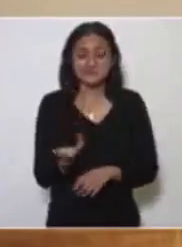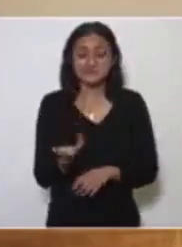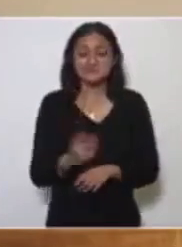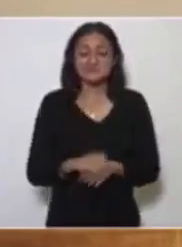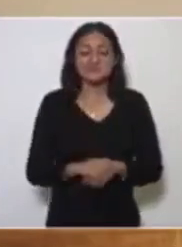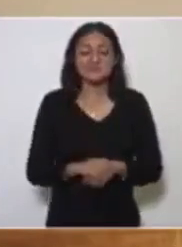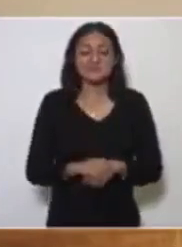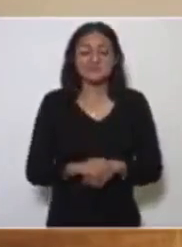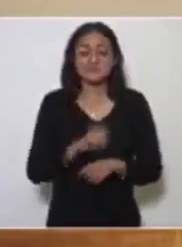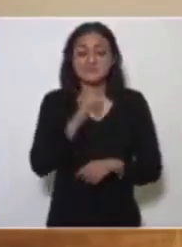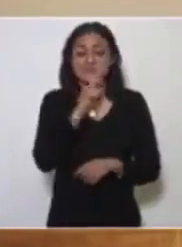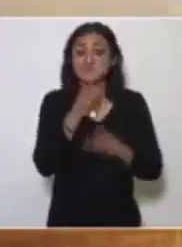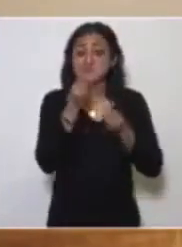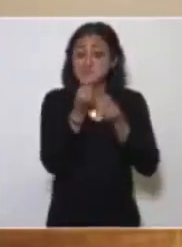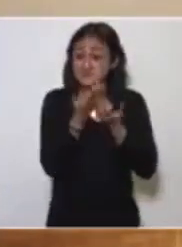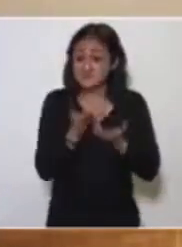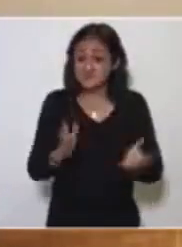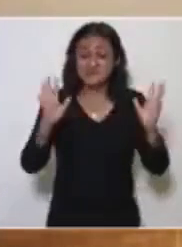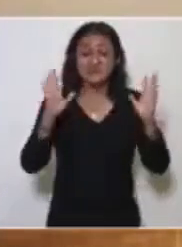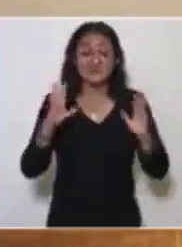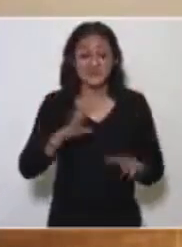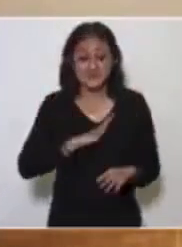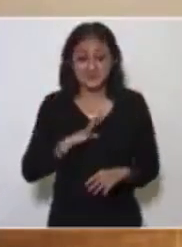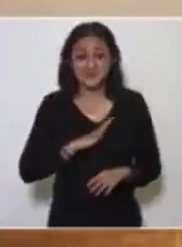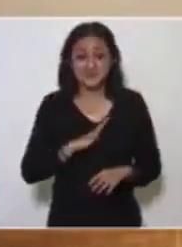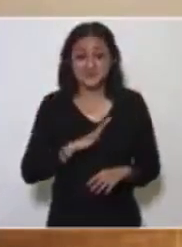a los miles y miles